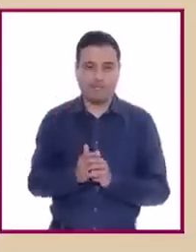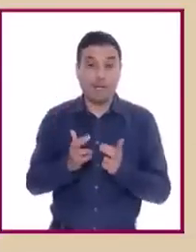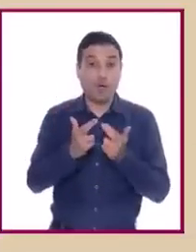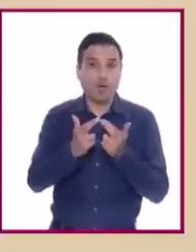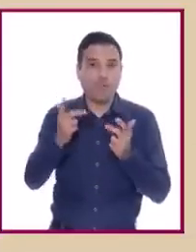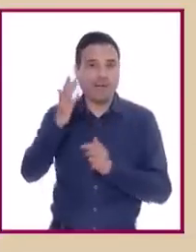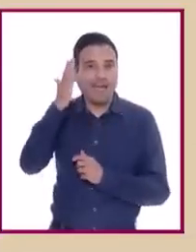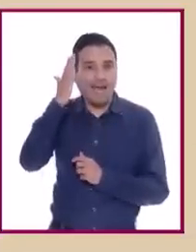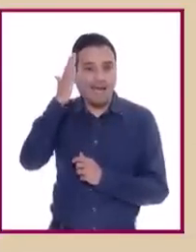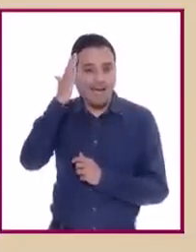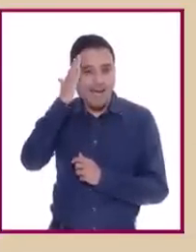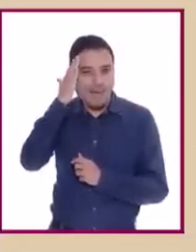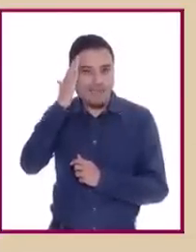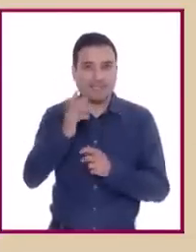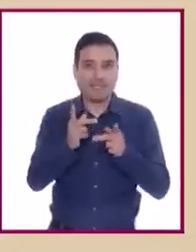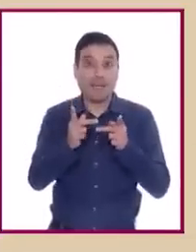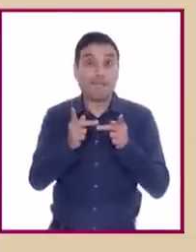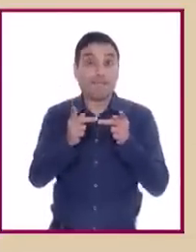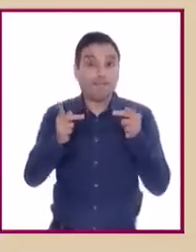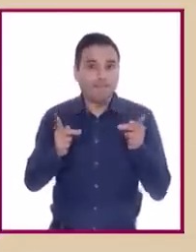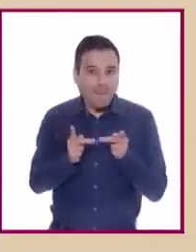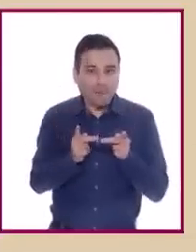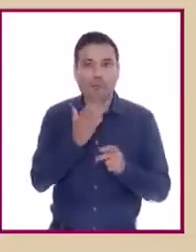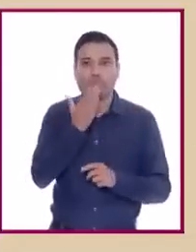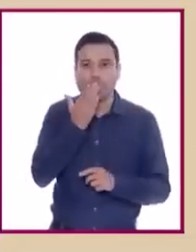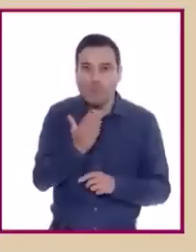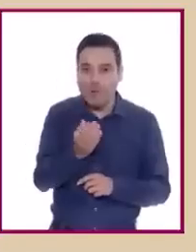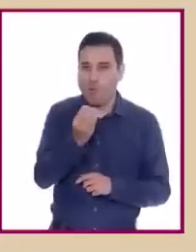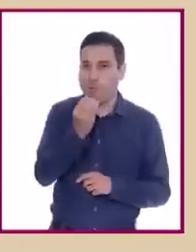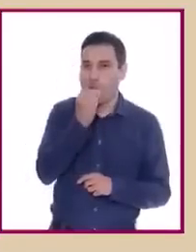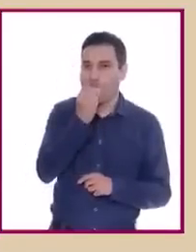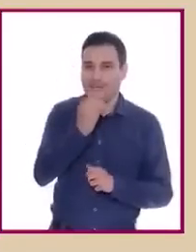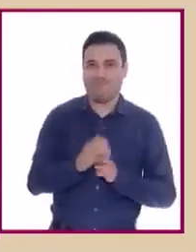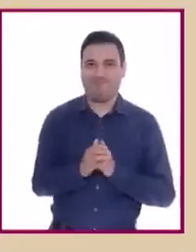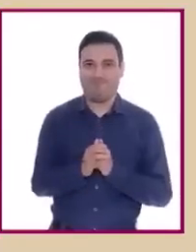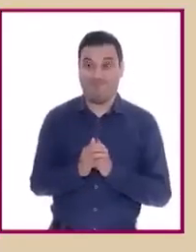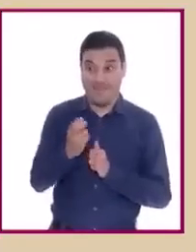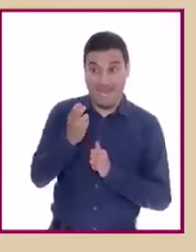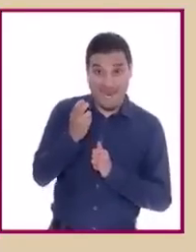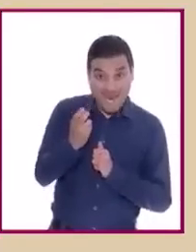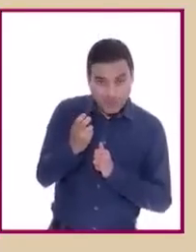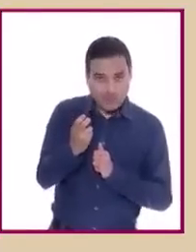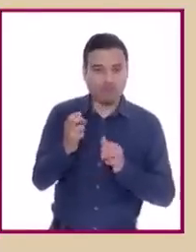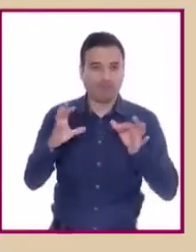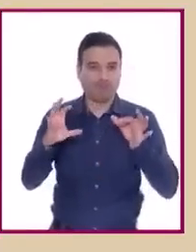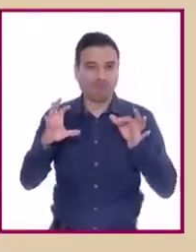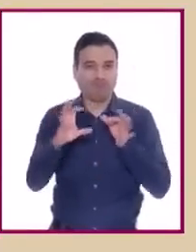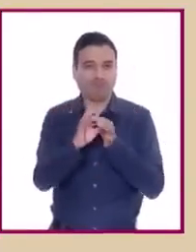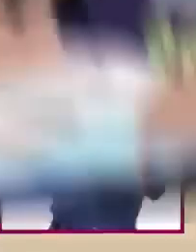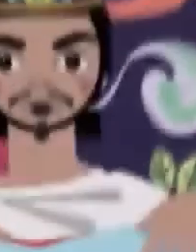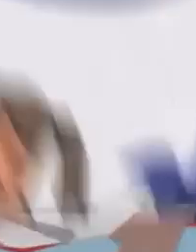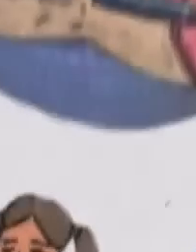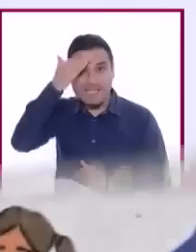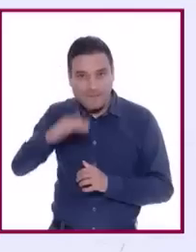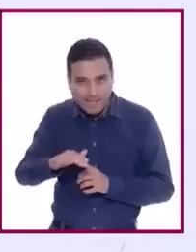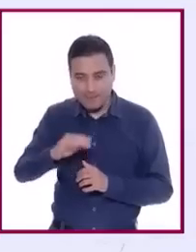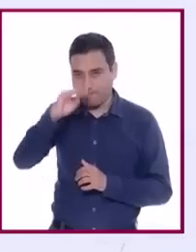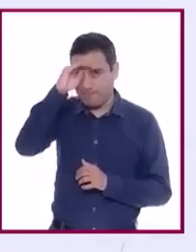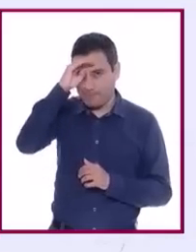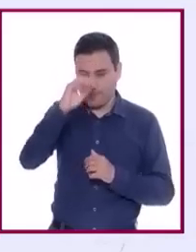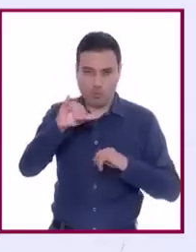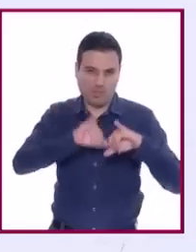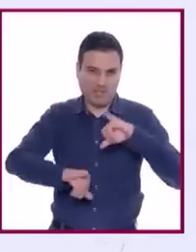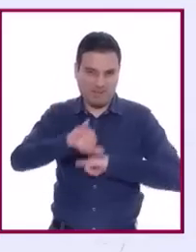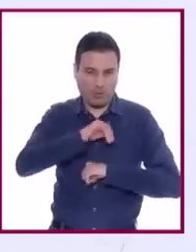fraccionando el plato del bien comer y se ubica en el campo formativo saberes y pensamientos científicos este